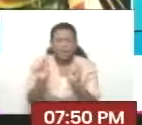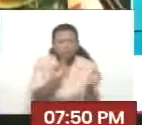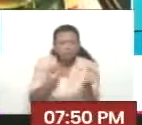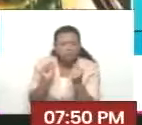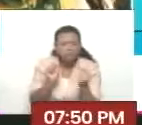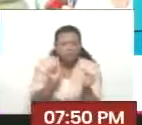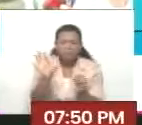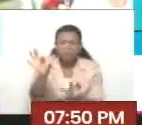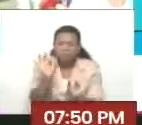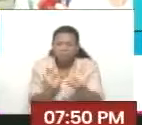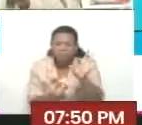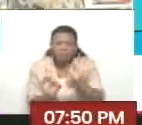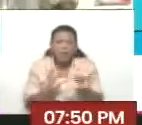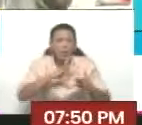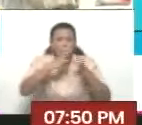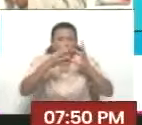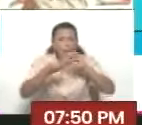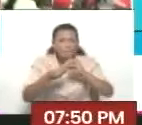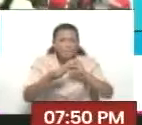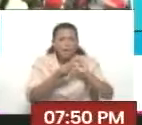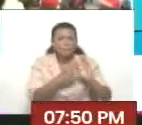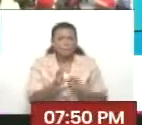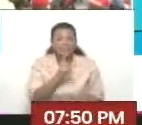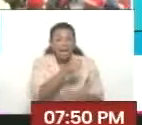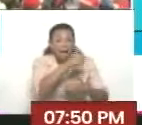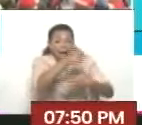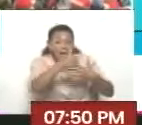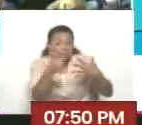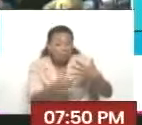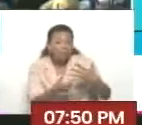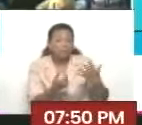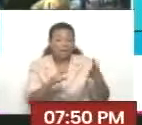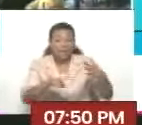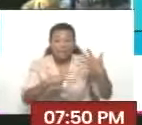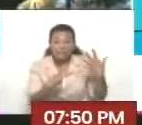para la agenda concreta de acción de cada una de las T.